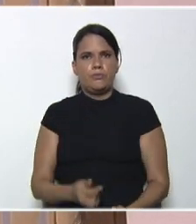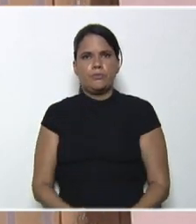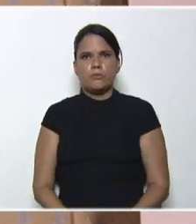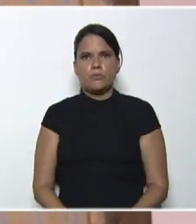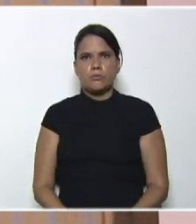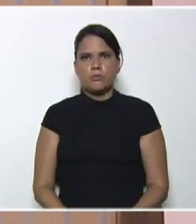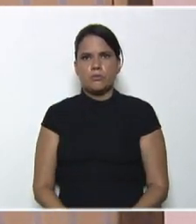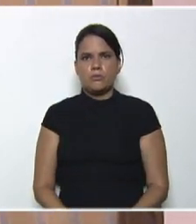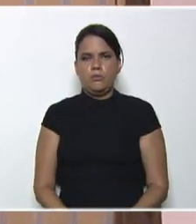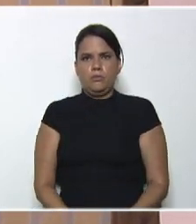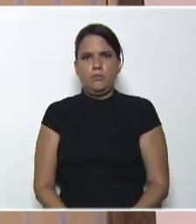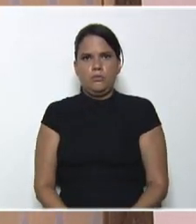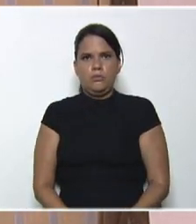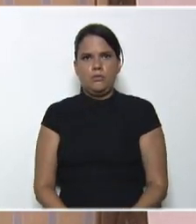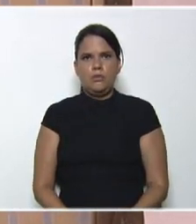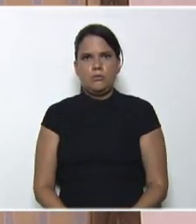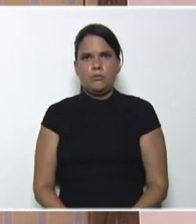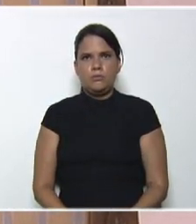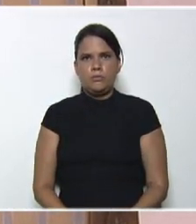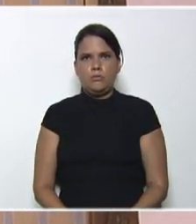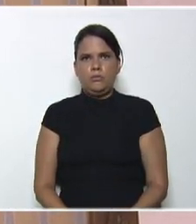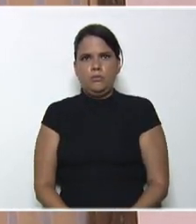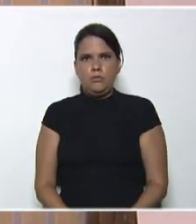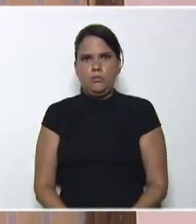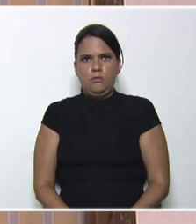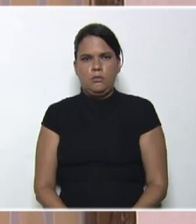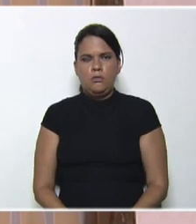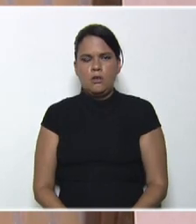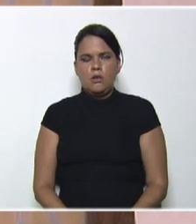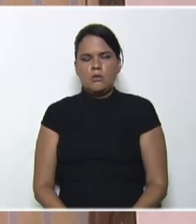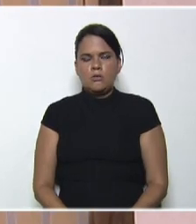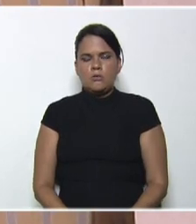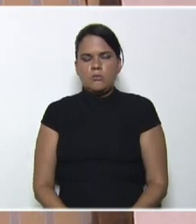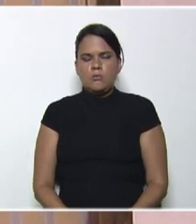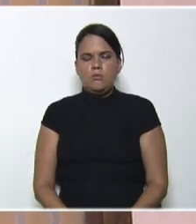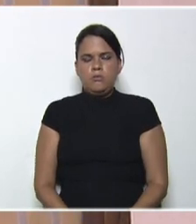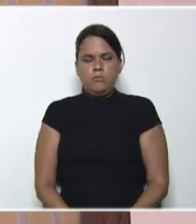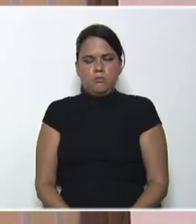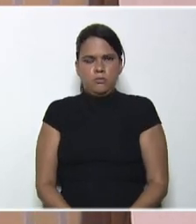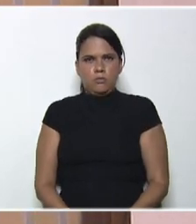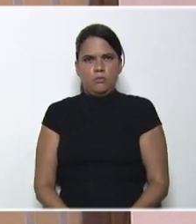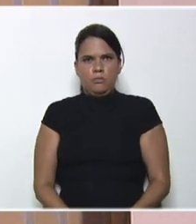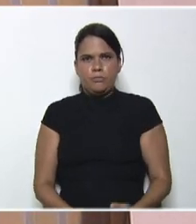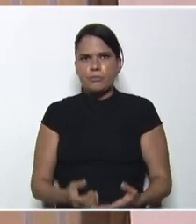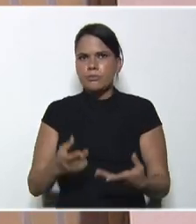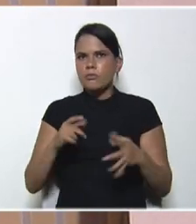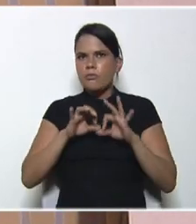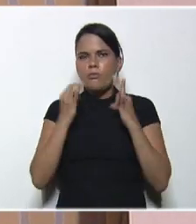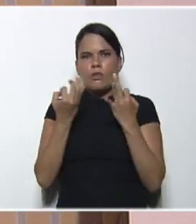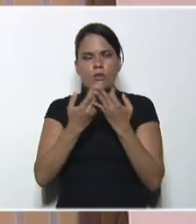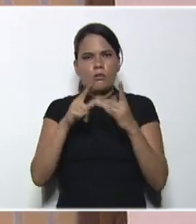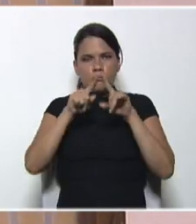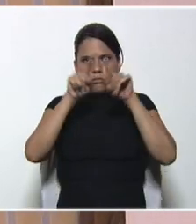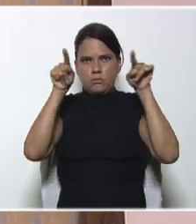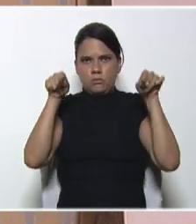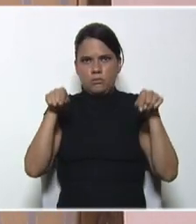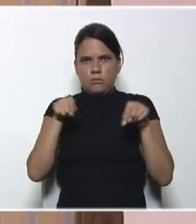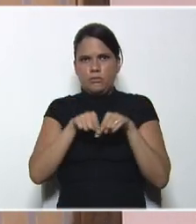sea de las especies, de los géneros o de la familia. Un cuadrado